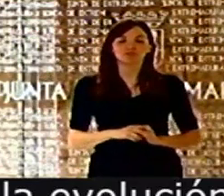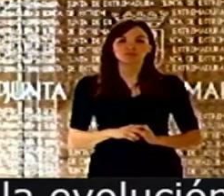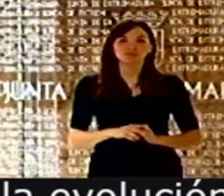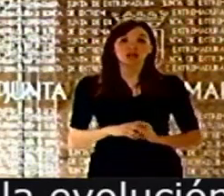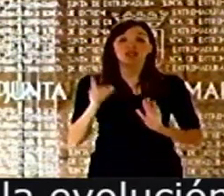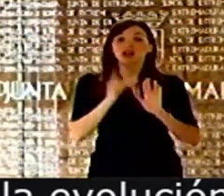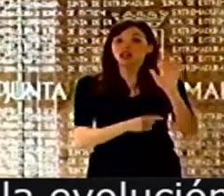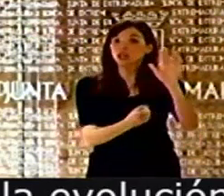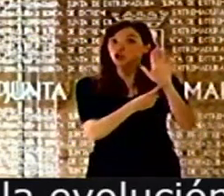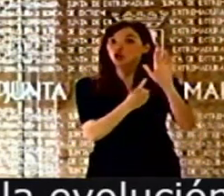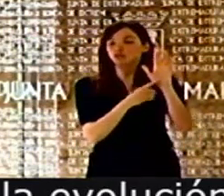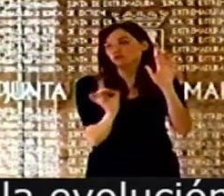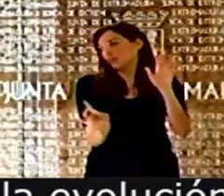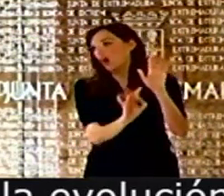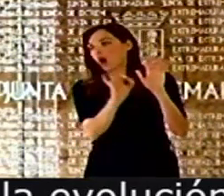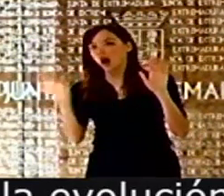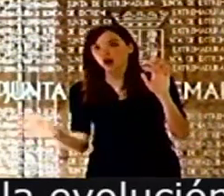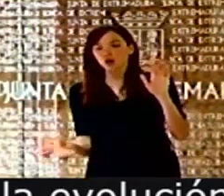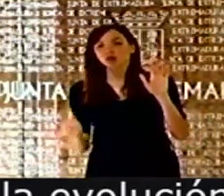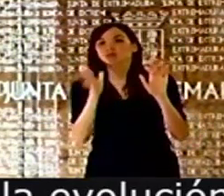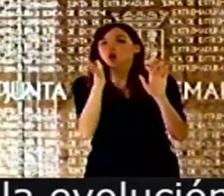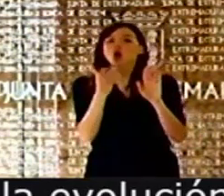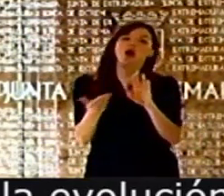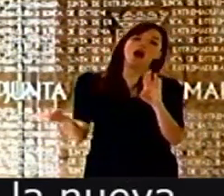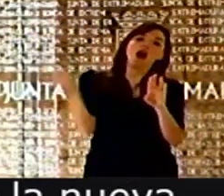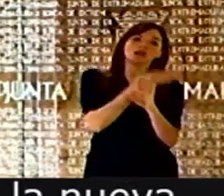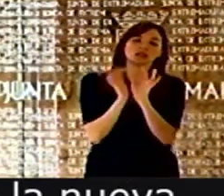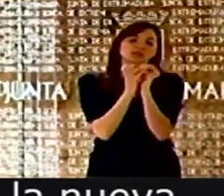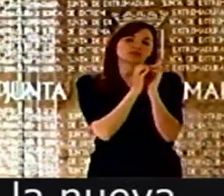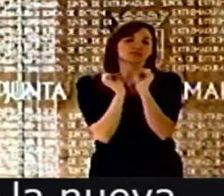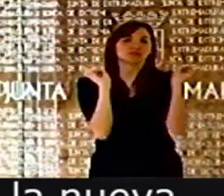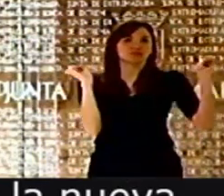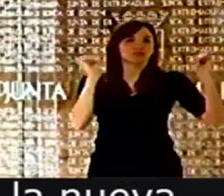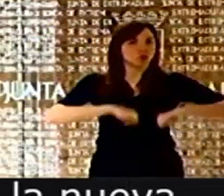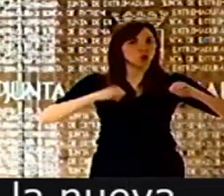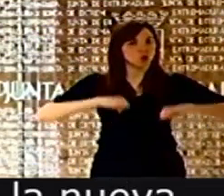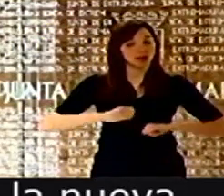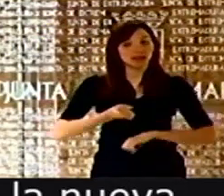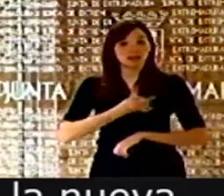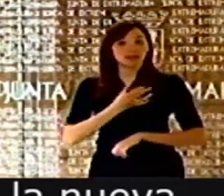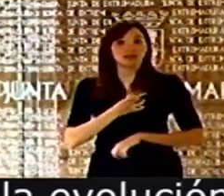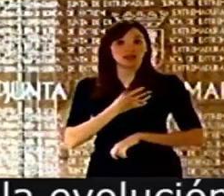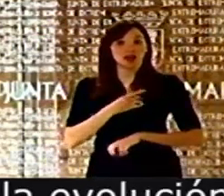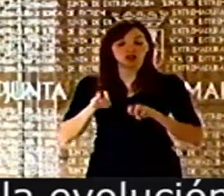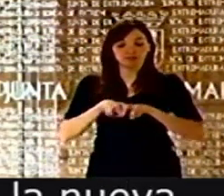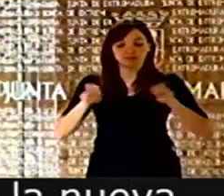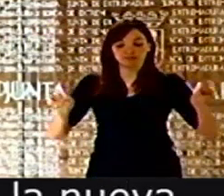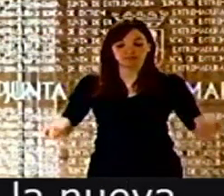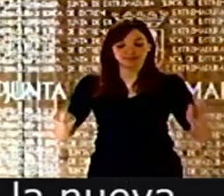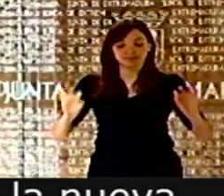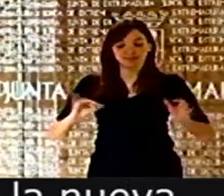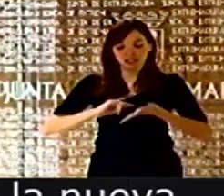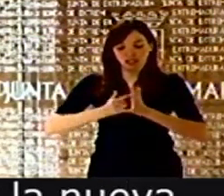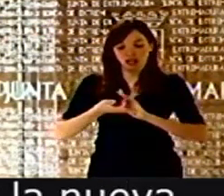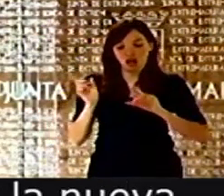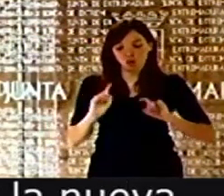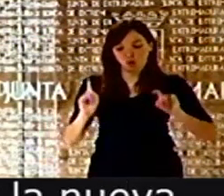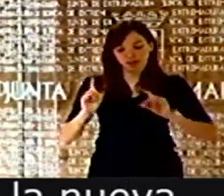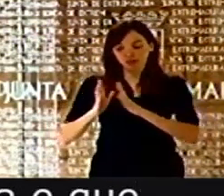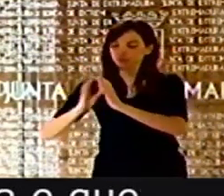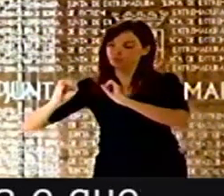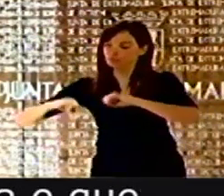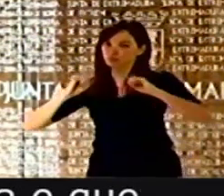normativa es fruto, como no puede ser de otra manera, del acuerdo unánime con las centrales sindicales presentes en la Mesa Técnica de Educación y supone